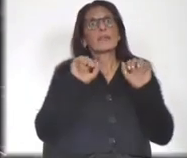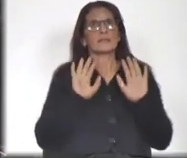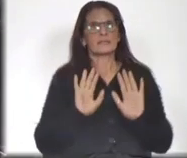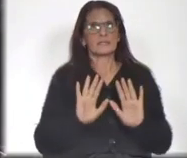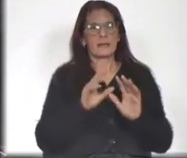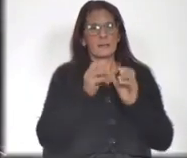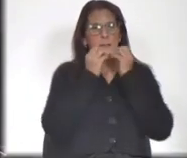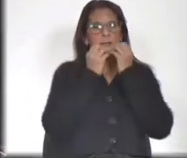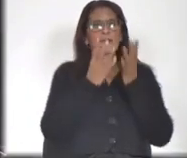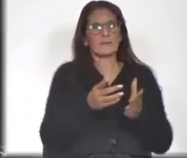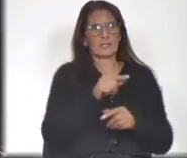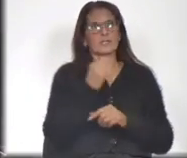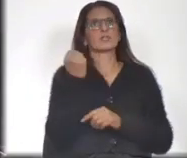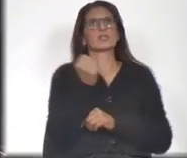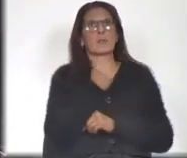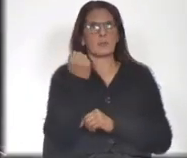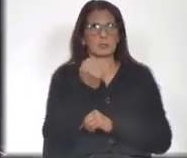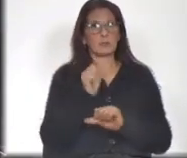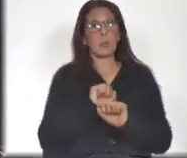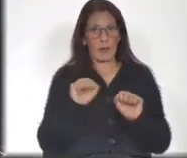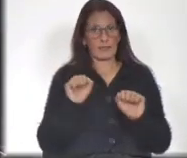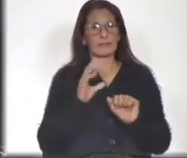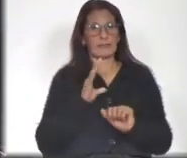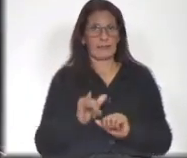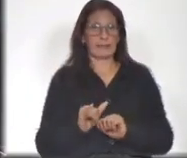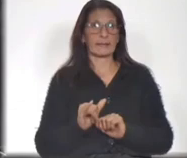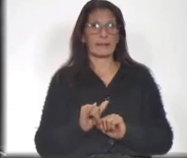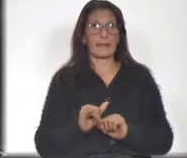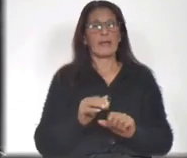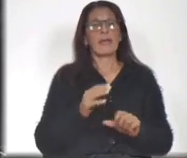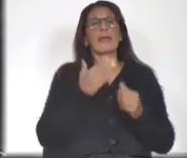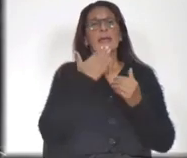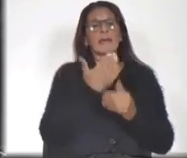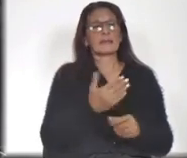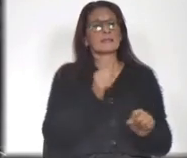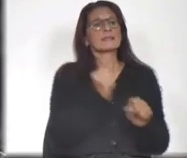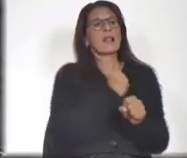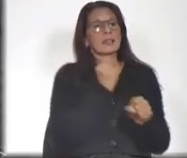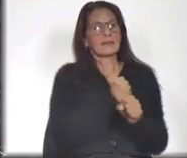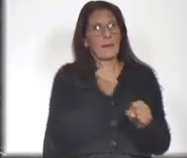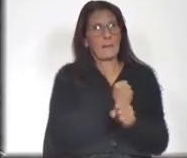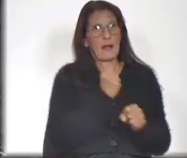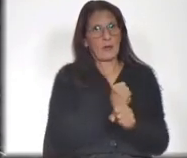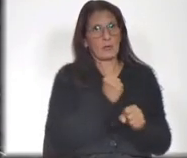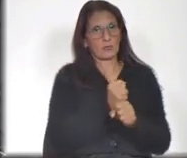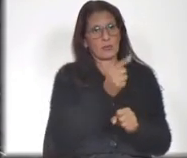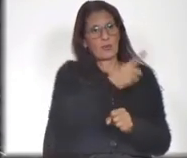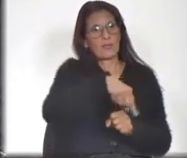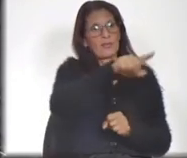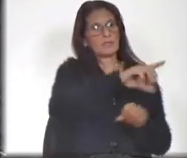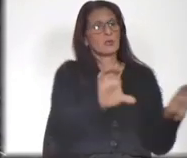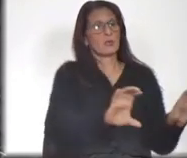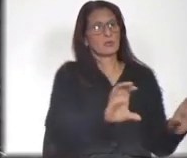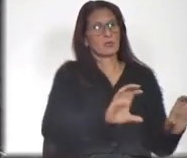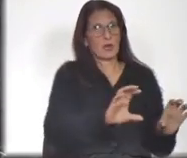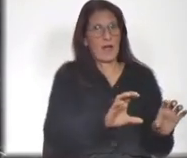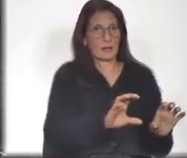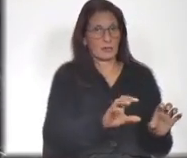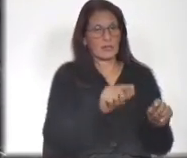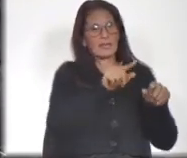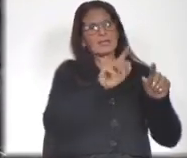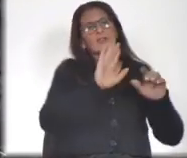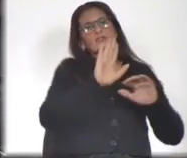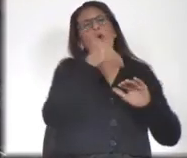beneficios importantísimos, puede tener beneficios gracias al trabajo de sus funcionarios. Esa es